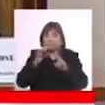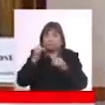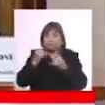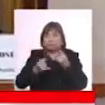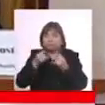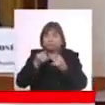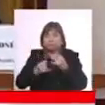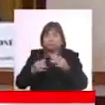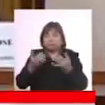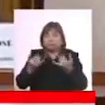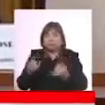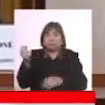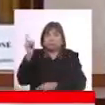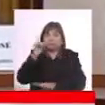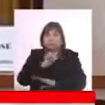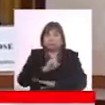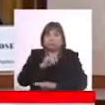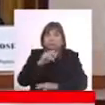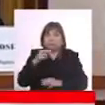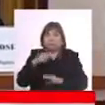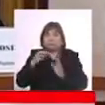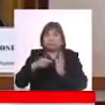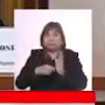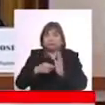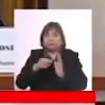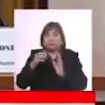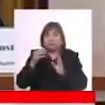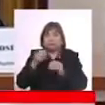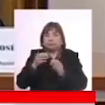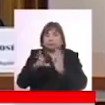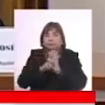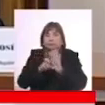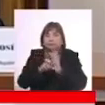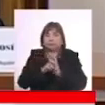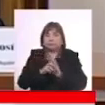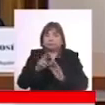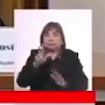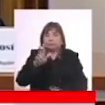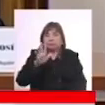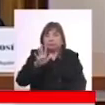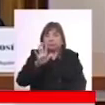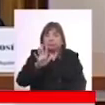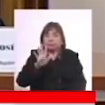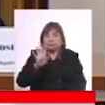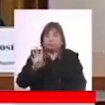último punto de la orden del día, que es el predictamen recaído en el proyecto de ley